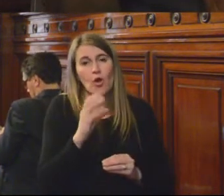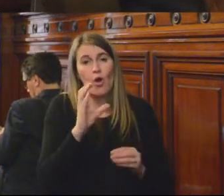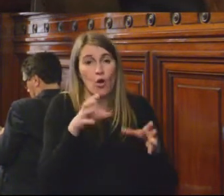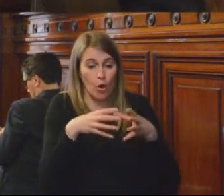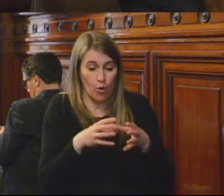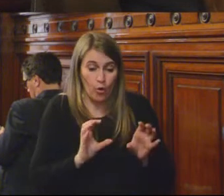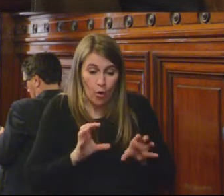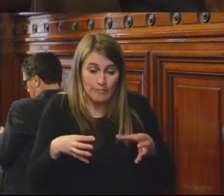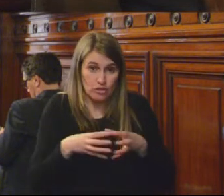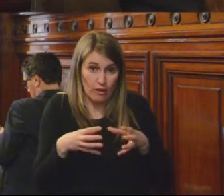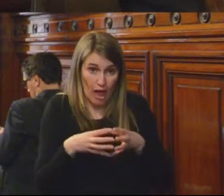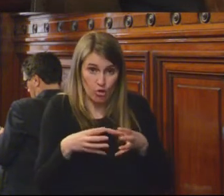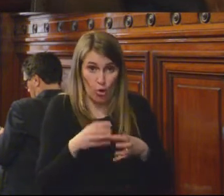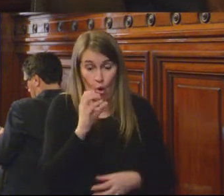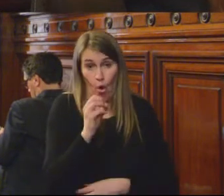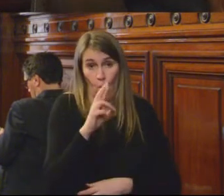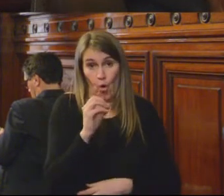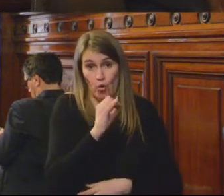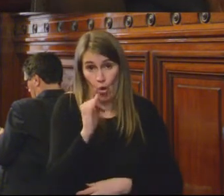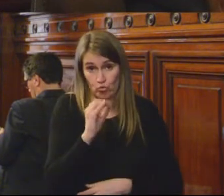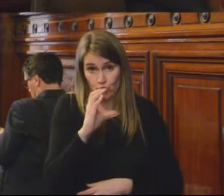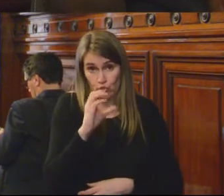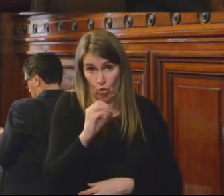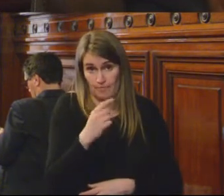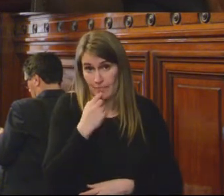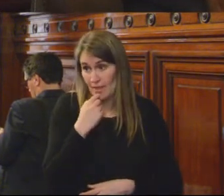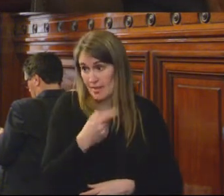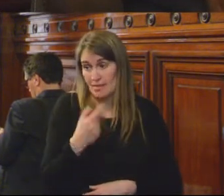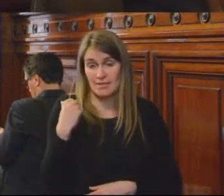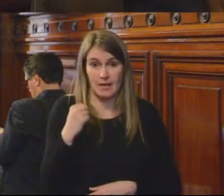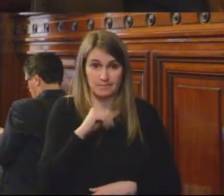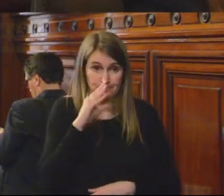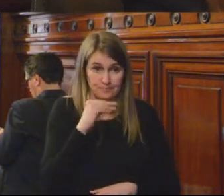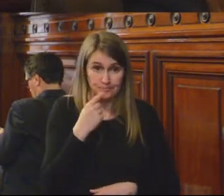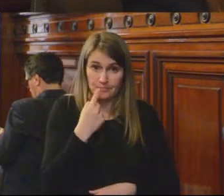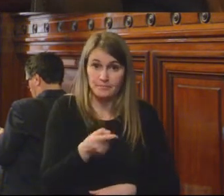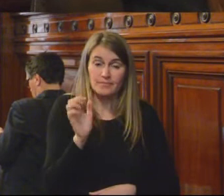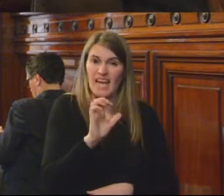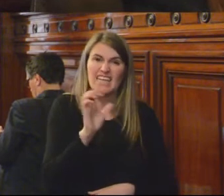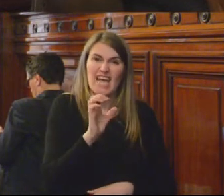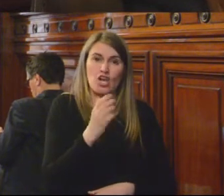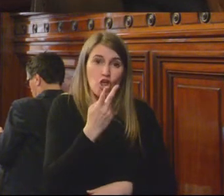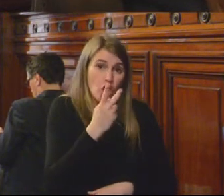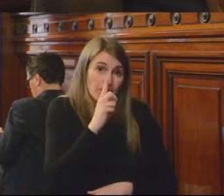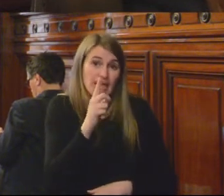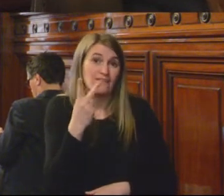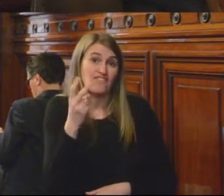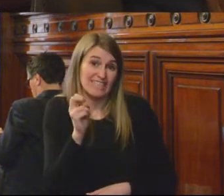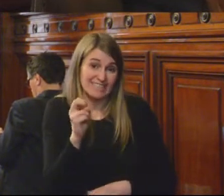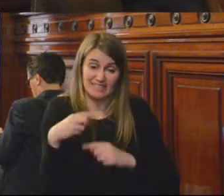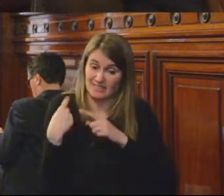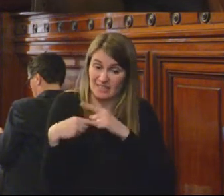Jesús Orozco continúa en enero del año 2020 como comisionado y no